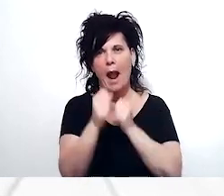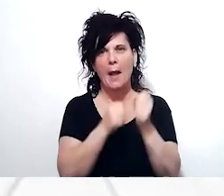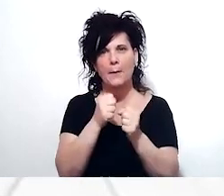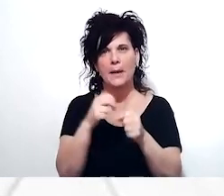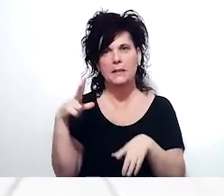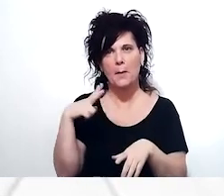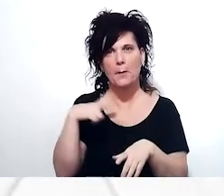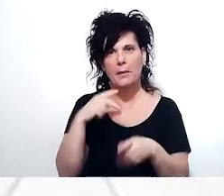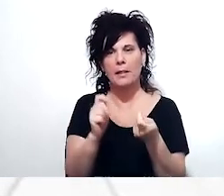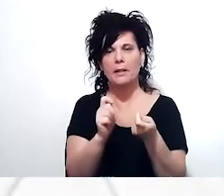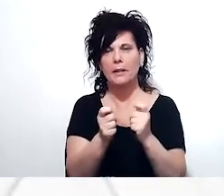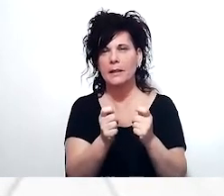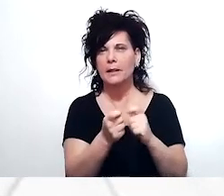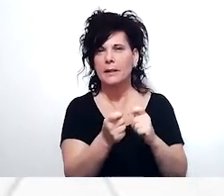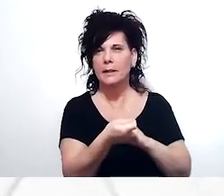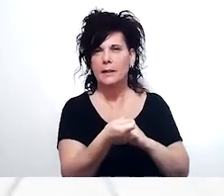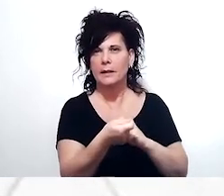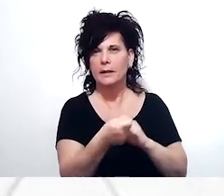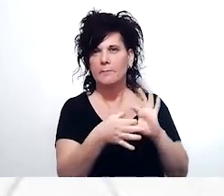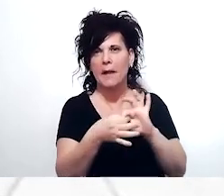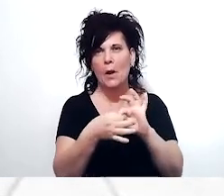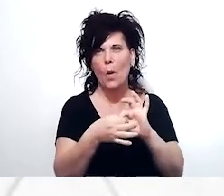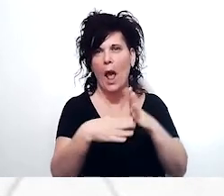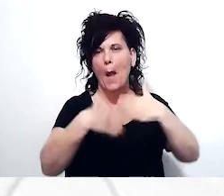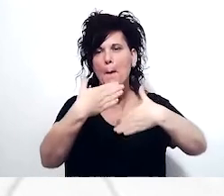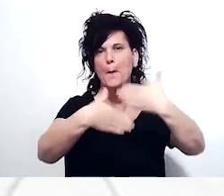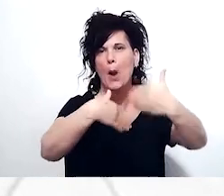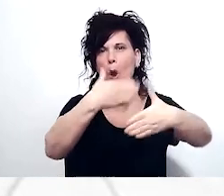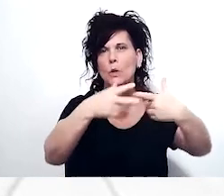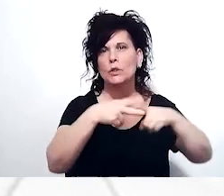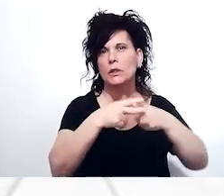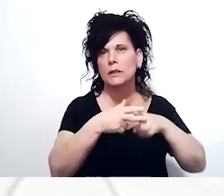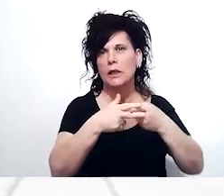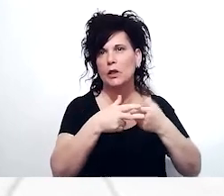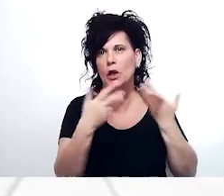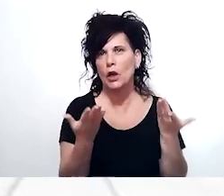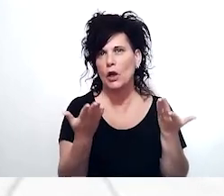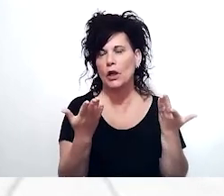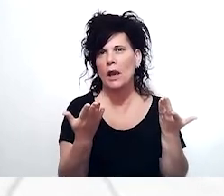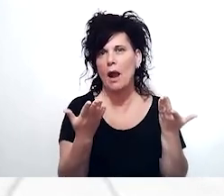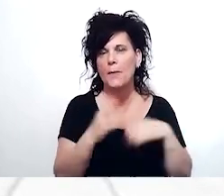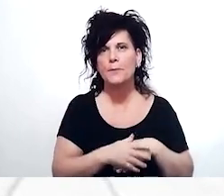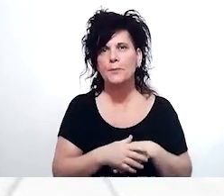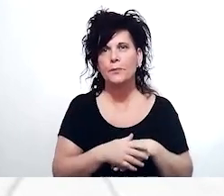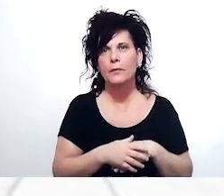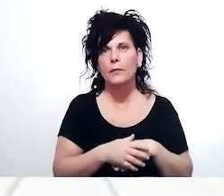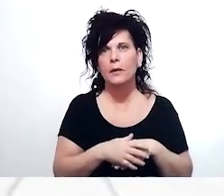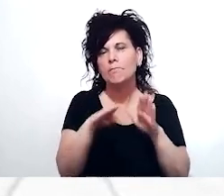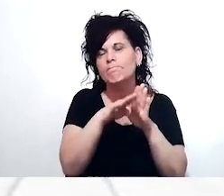privadas van adaptando a las necesidades de la evolución de la tecnología. Algunos bloques, como por ejemplo la Unión Europea, van